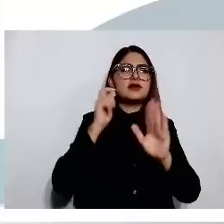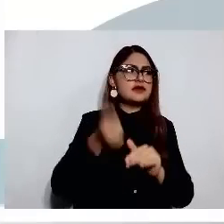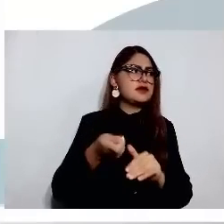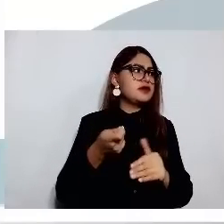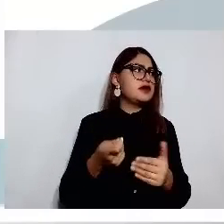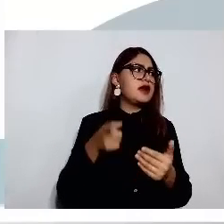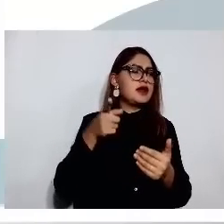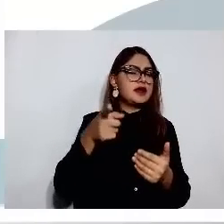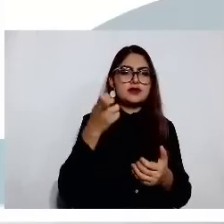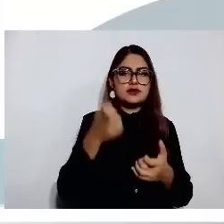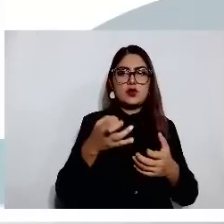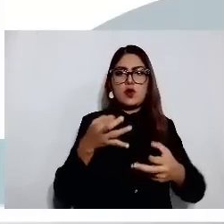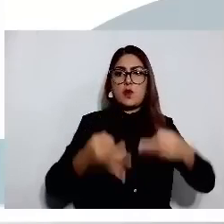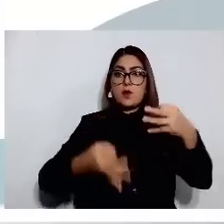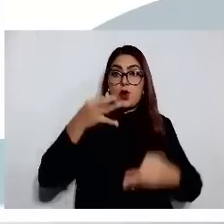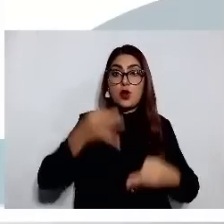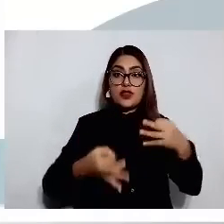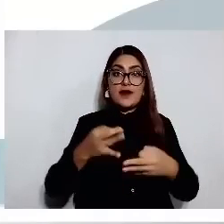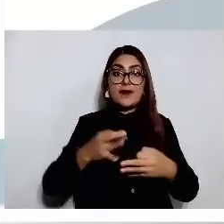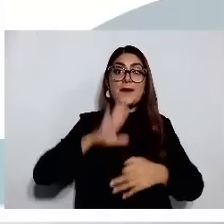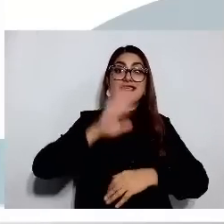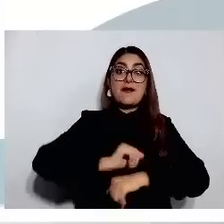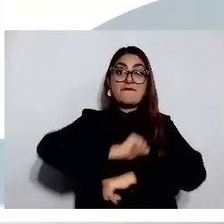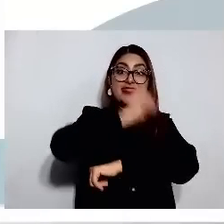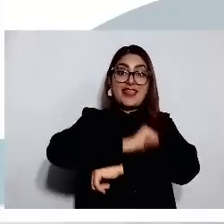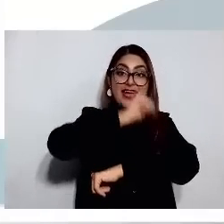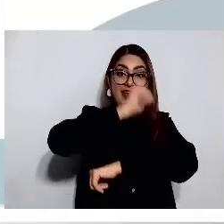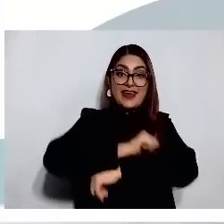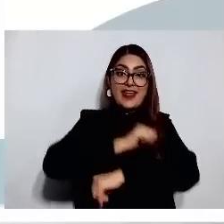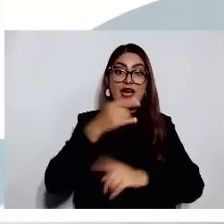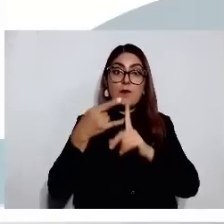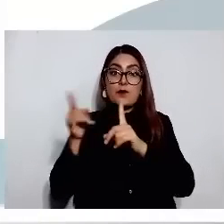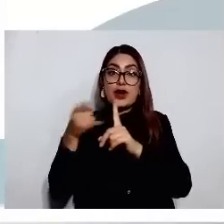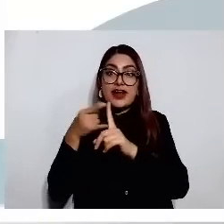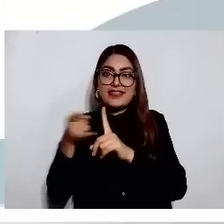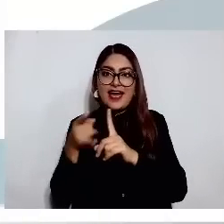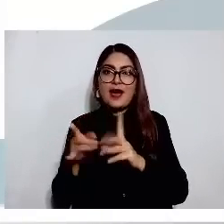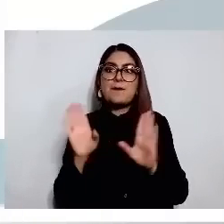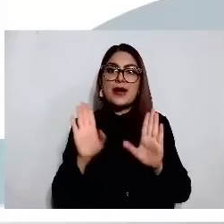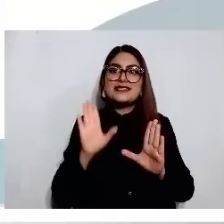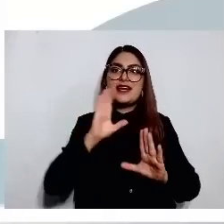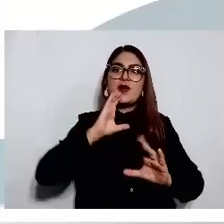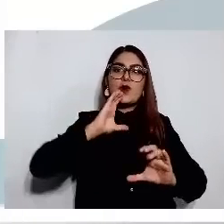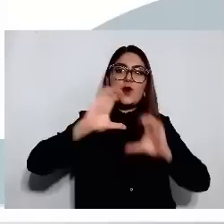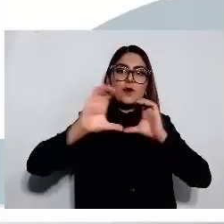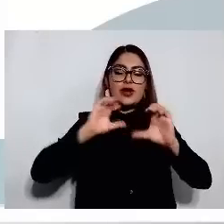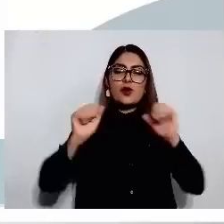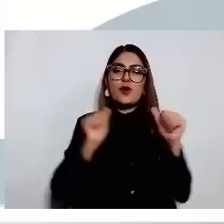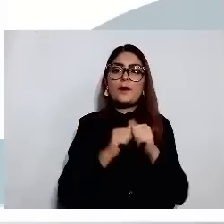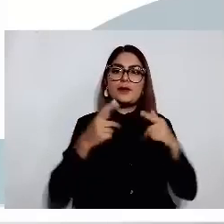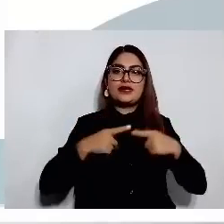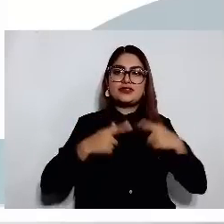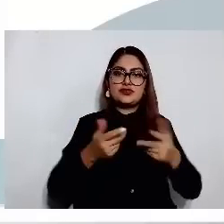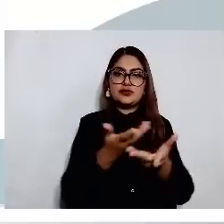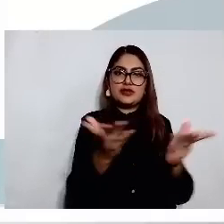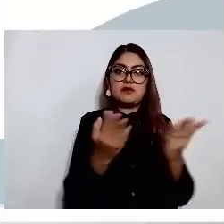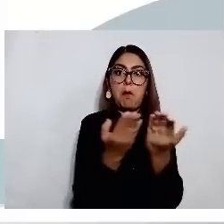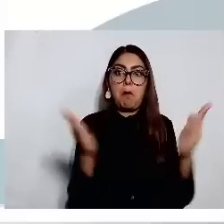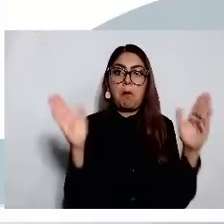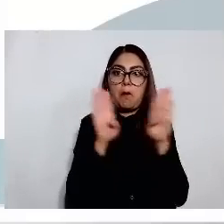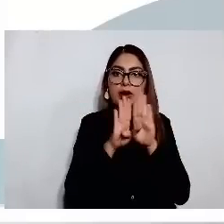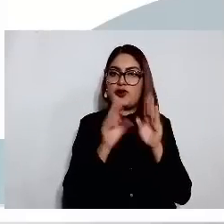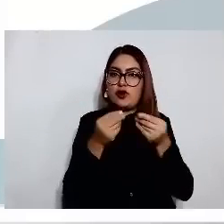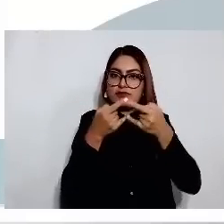Las ventanas, las puertas, son la salida de comunicación a la ciudadanía, y me parece que siempre se ha visto como un